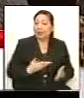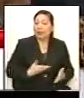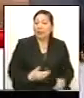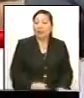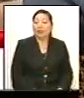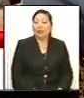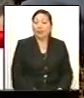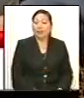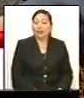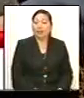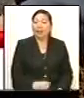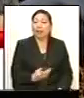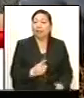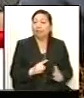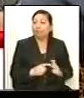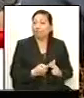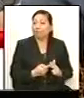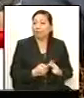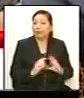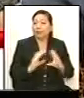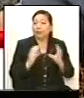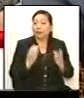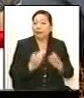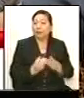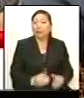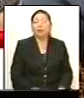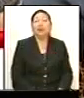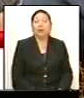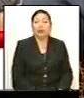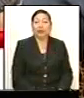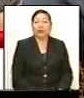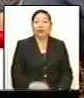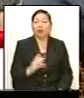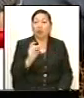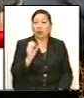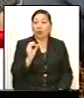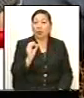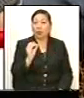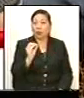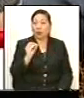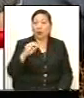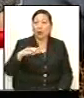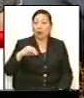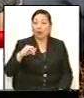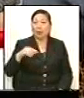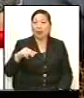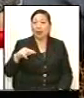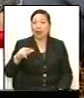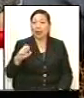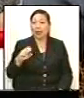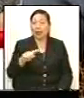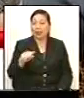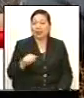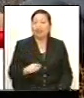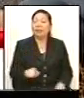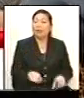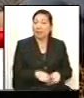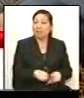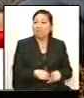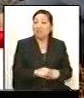¿no? Había una iniciativa del congresista Carlos Domínguez, de la región Ancash, que también